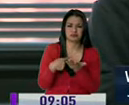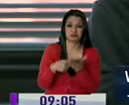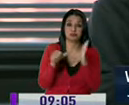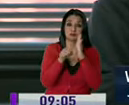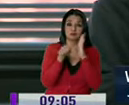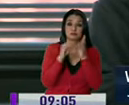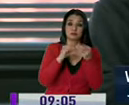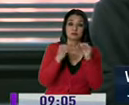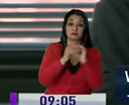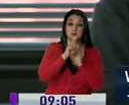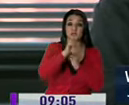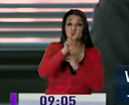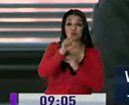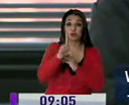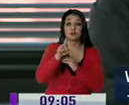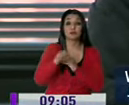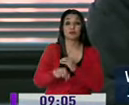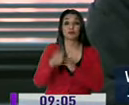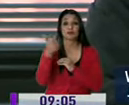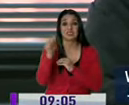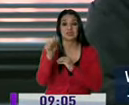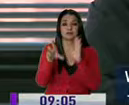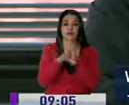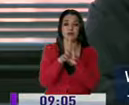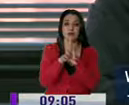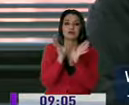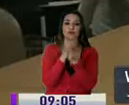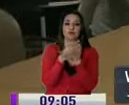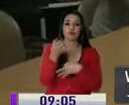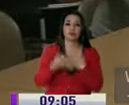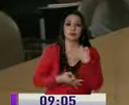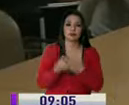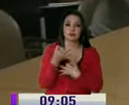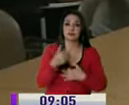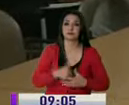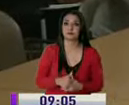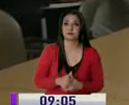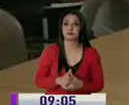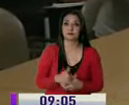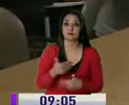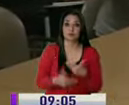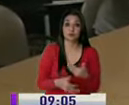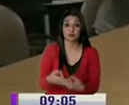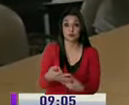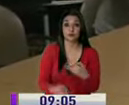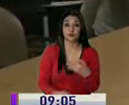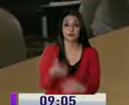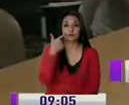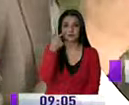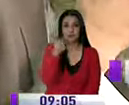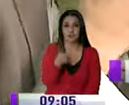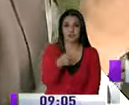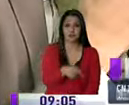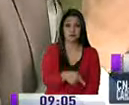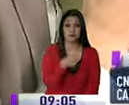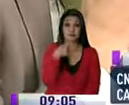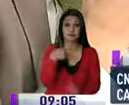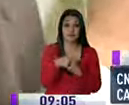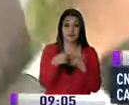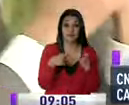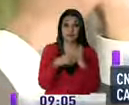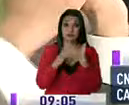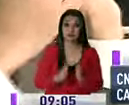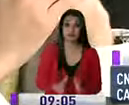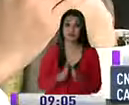artículo 129.10 del Código Orgánico de la Función Judicial. En el desarrollo del juicio, la Fiscalía señaló que el excontralor del Estado habría